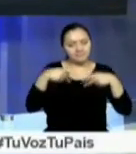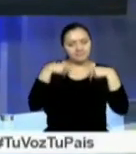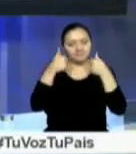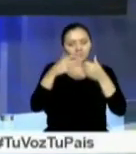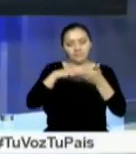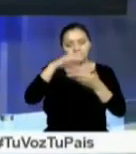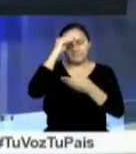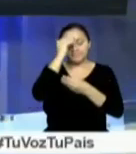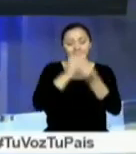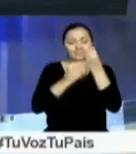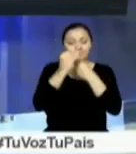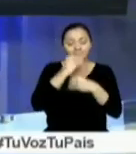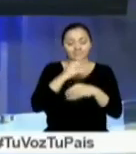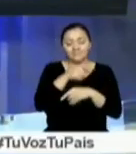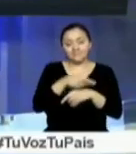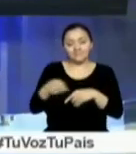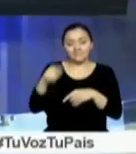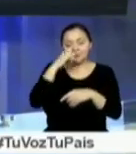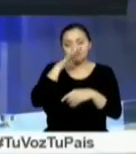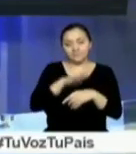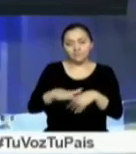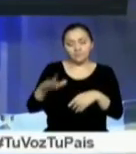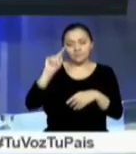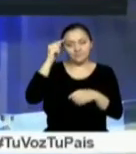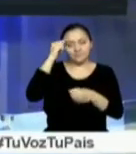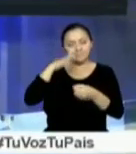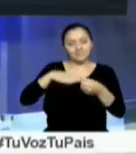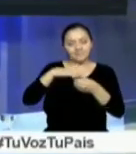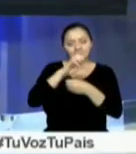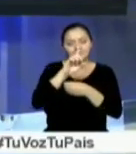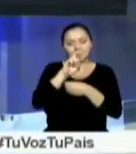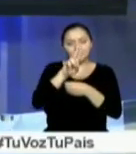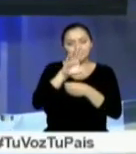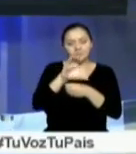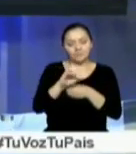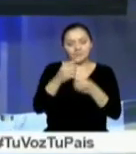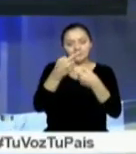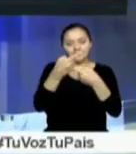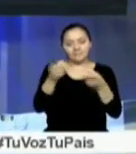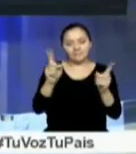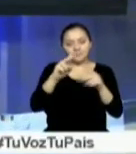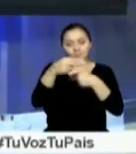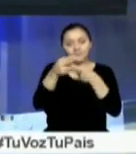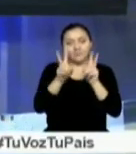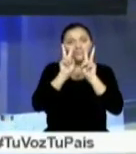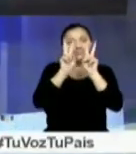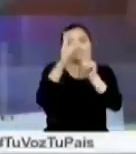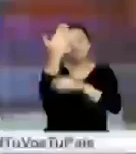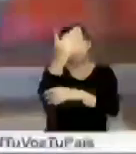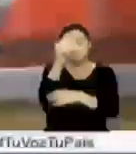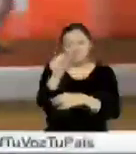el programa infantil se transmite por la franja Estatal educa llegando a millones de